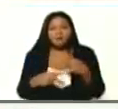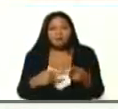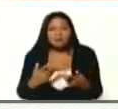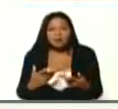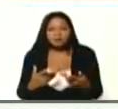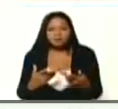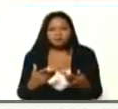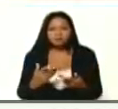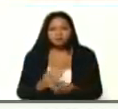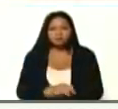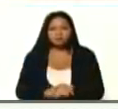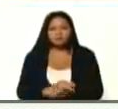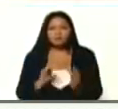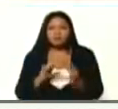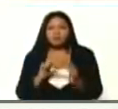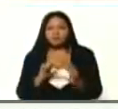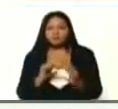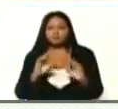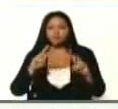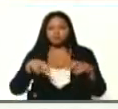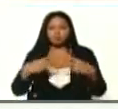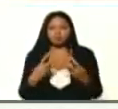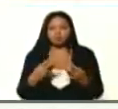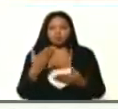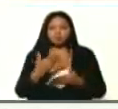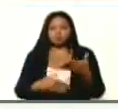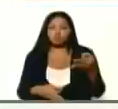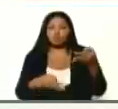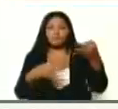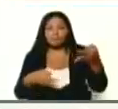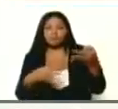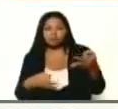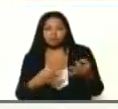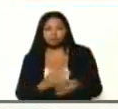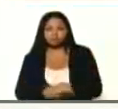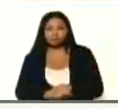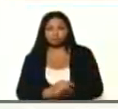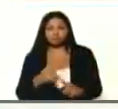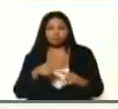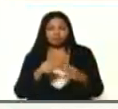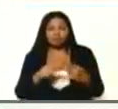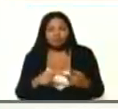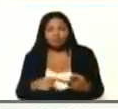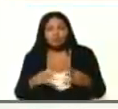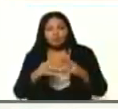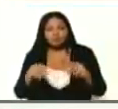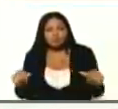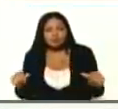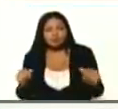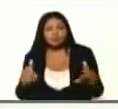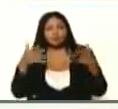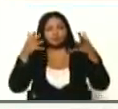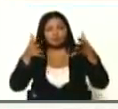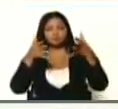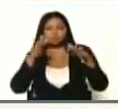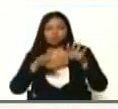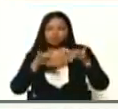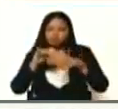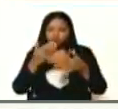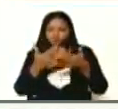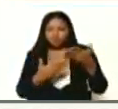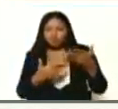a trámites relacionados con la actualización de documentos, la asignación de tierras y la formación irregular de